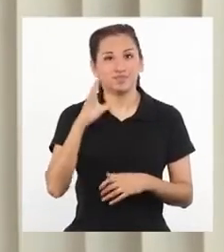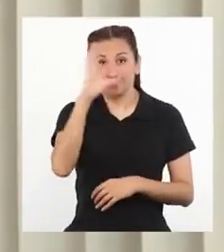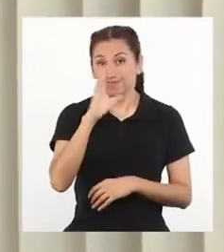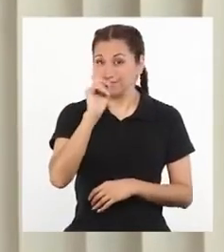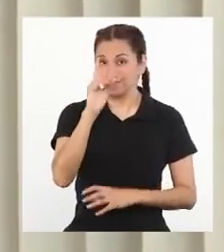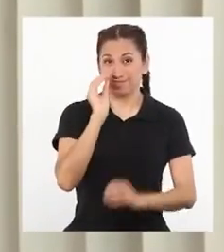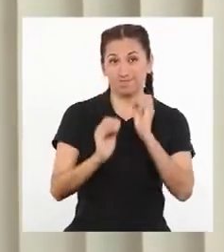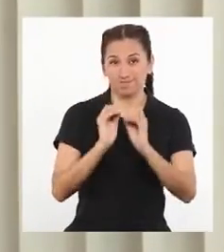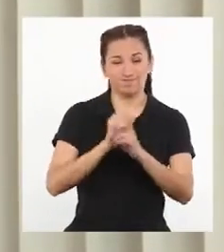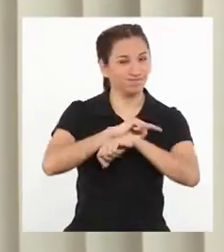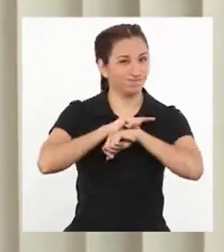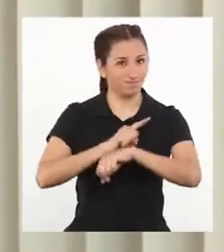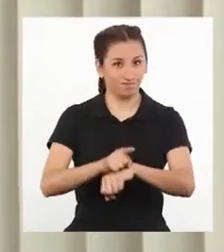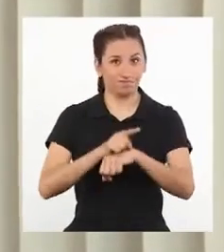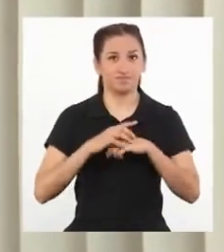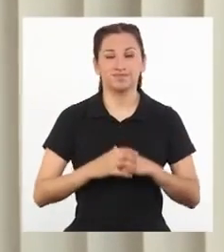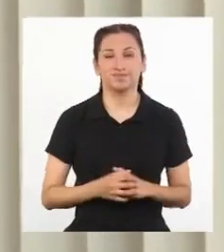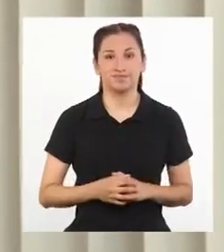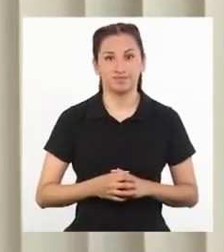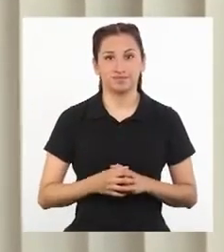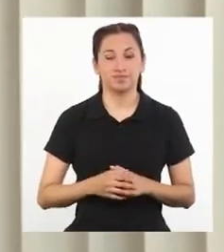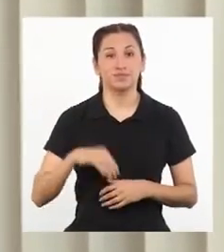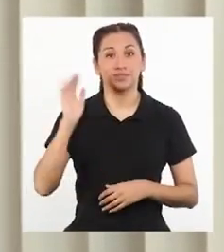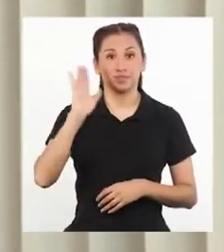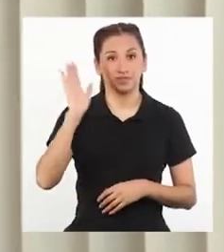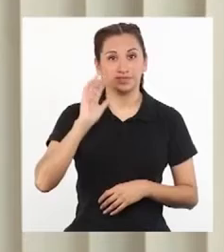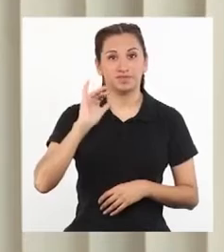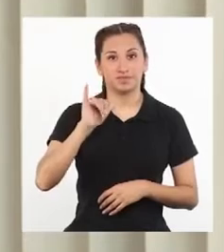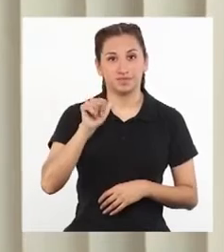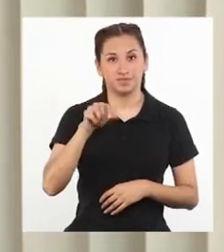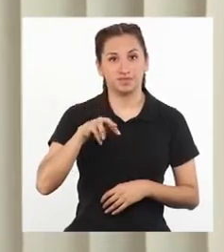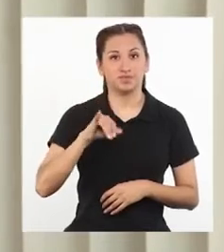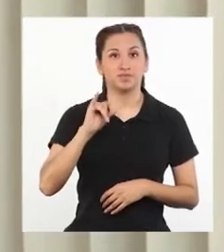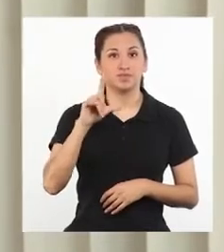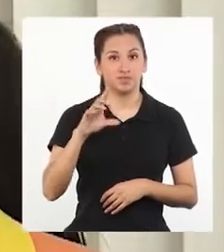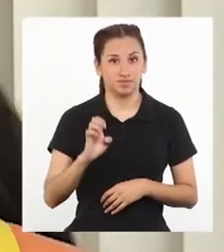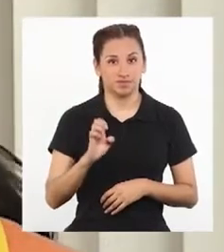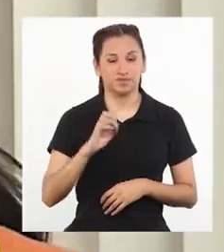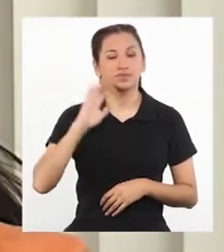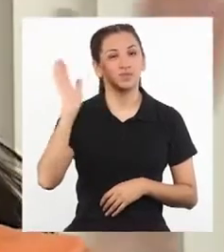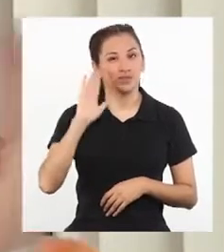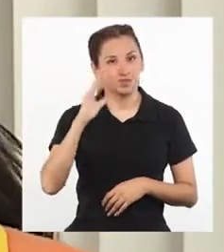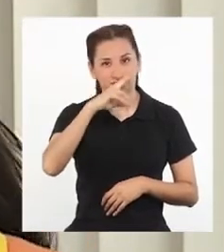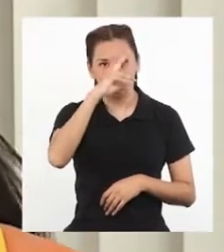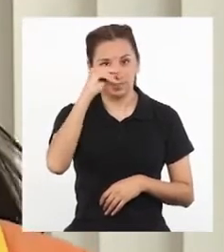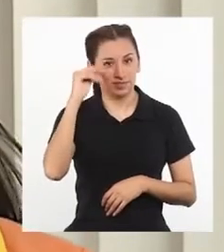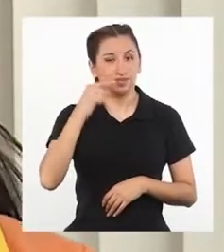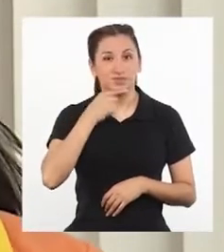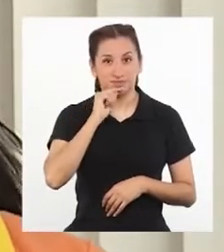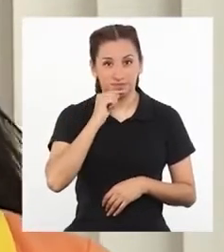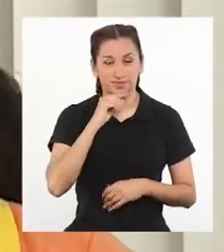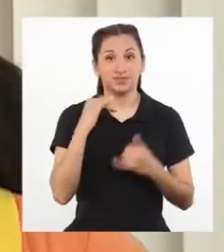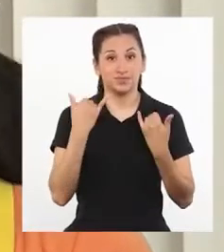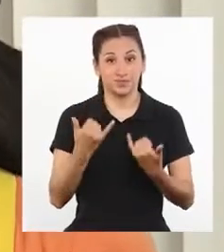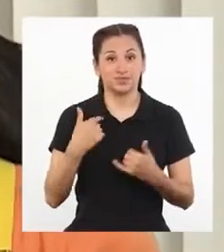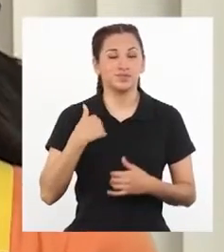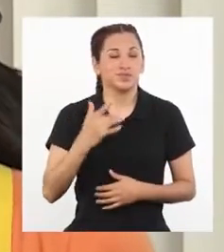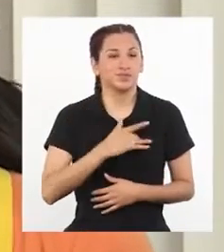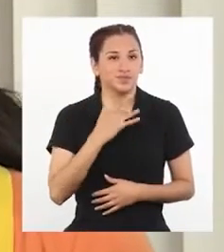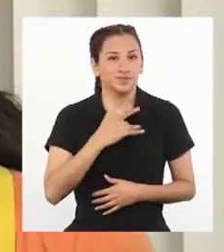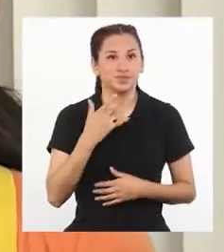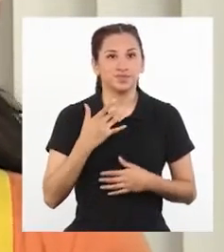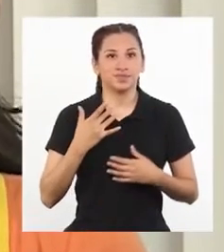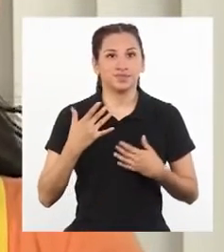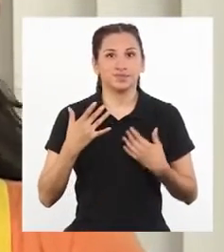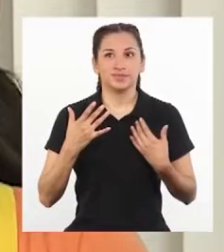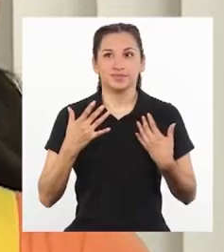buscar una solución rápida. Hola, Yamile. Hola, Juliana. Hoy me siento